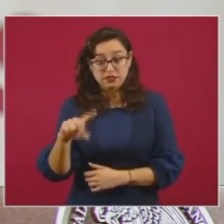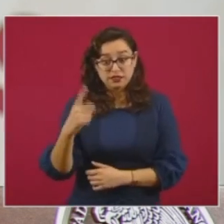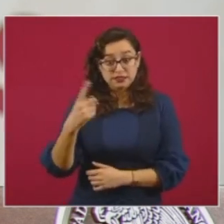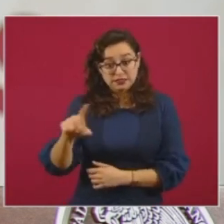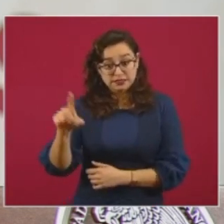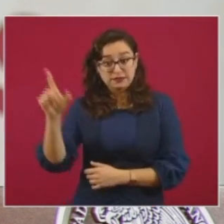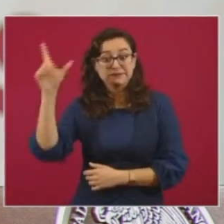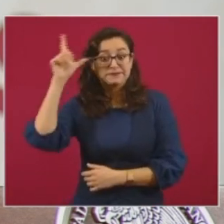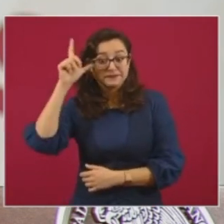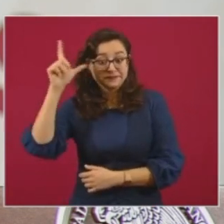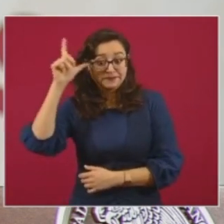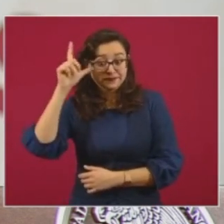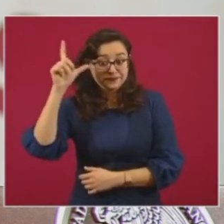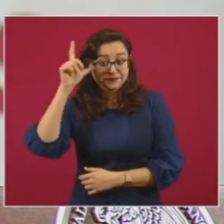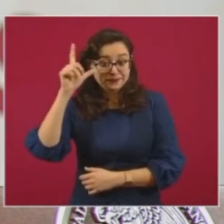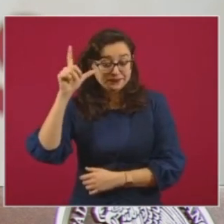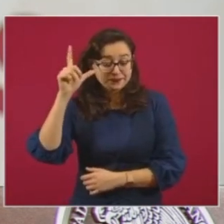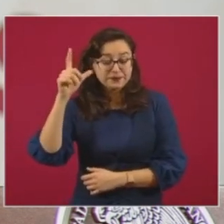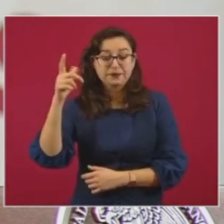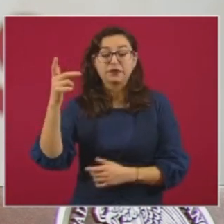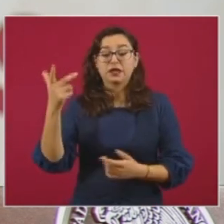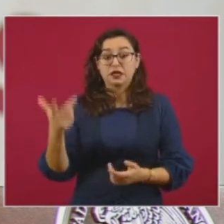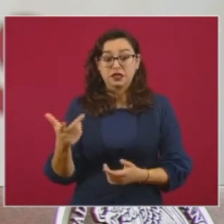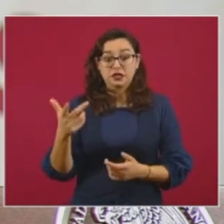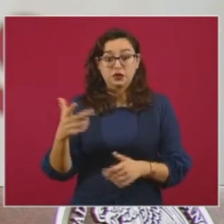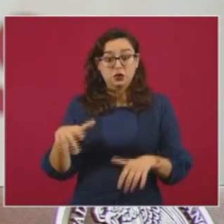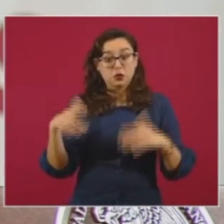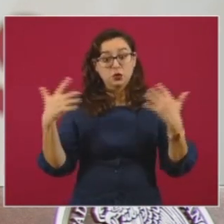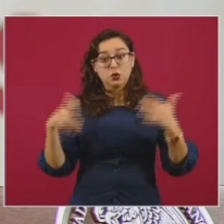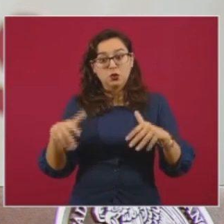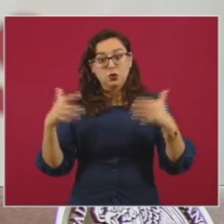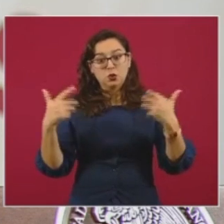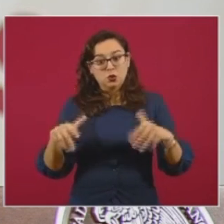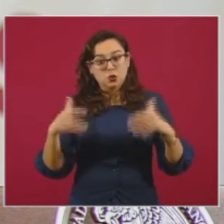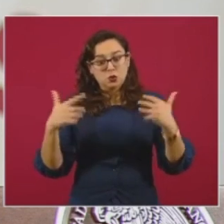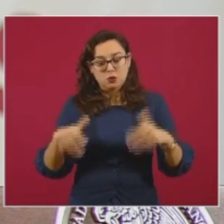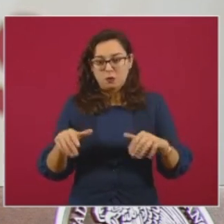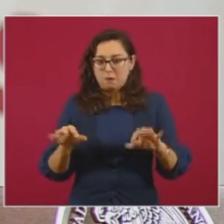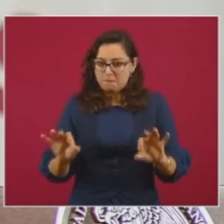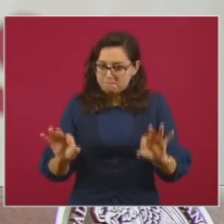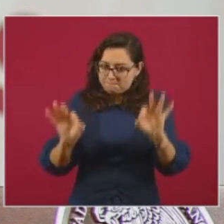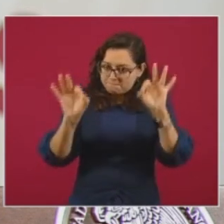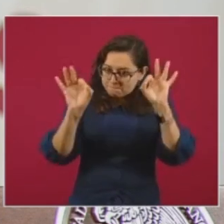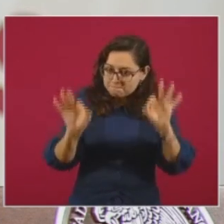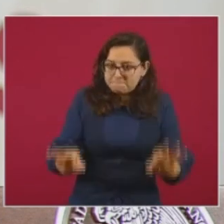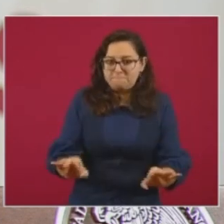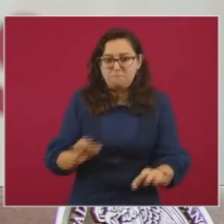día de la celebración de la Virgen de Guadalupe, que